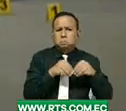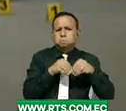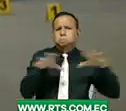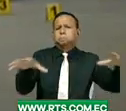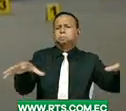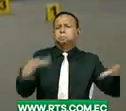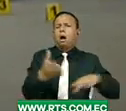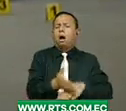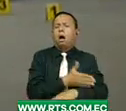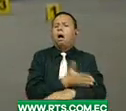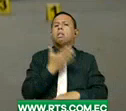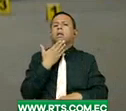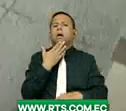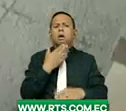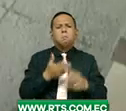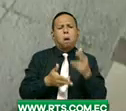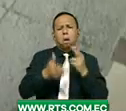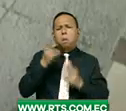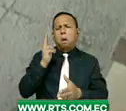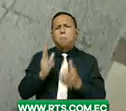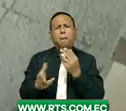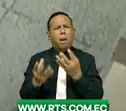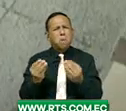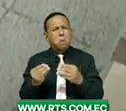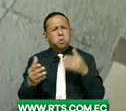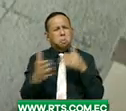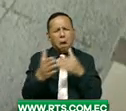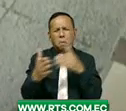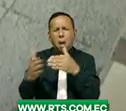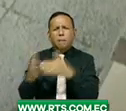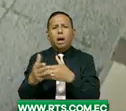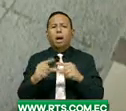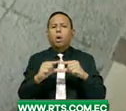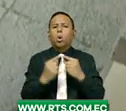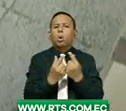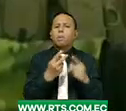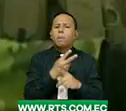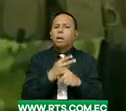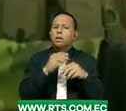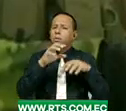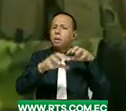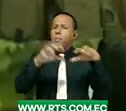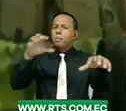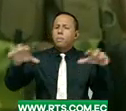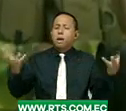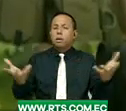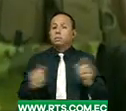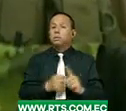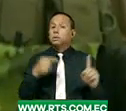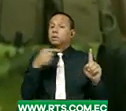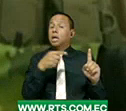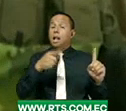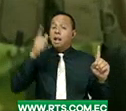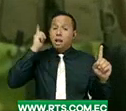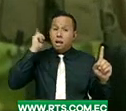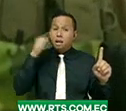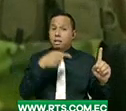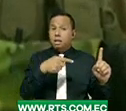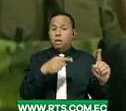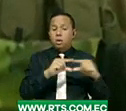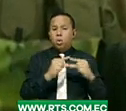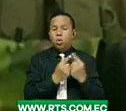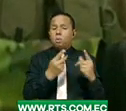varios casos de asesinatos y extorsiones por parte de grupos delictivos. Presumible líder de un grupo de delincuencia organizado